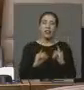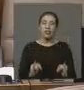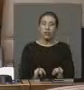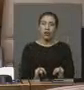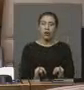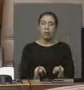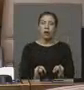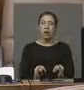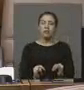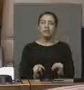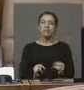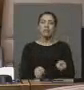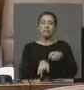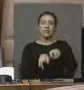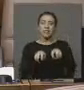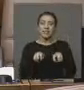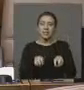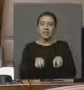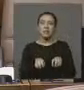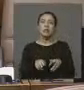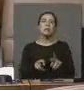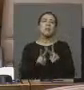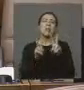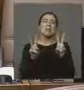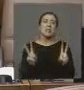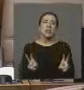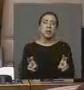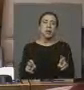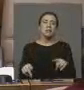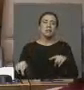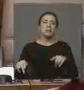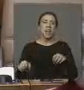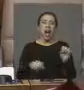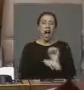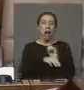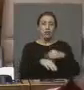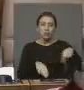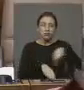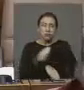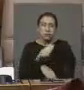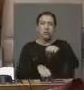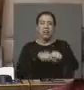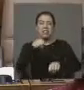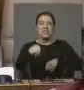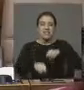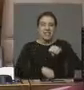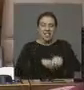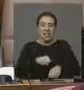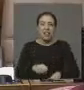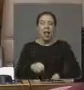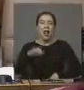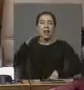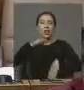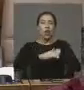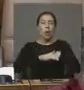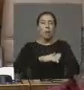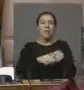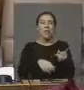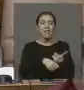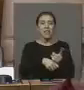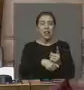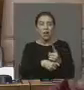transporte, abordando aspectos relacionados con la circulación de ciclistas, límite de velocidad